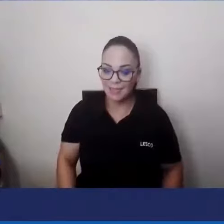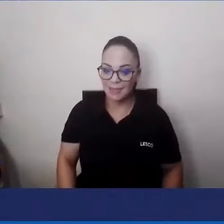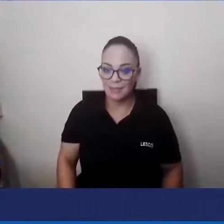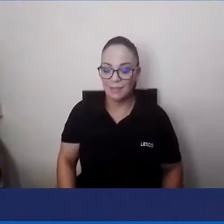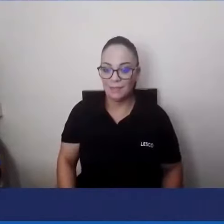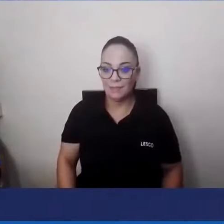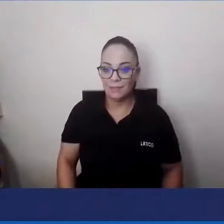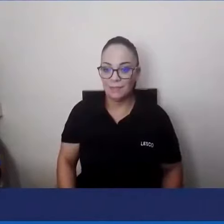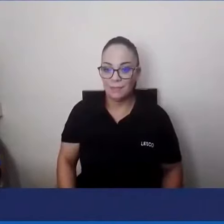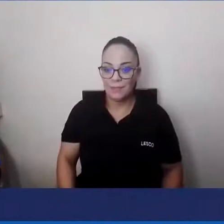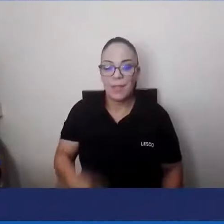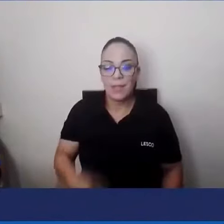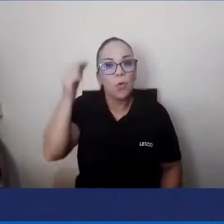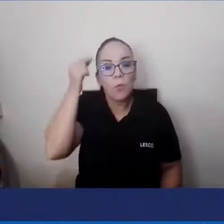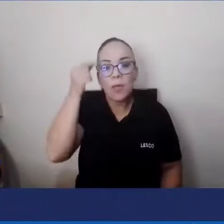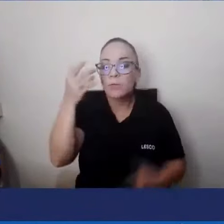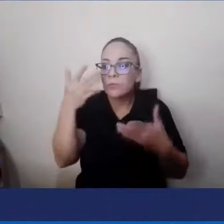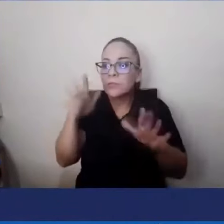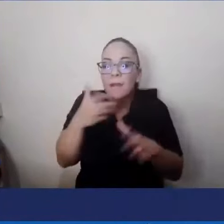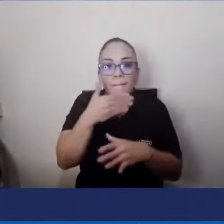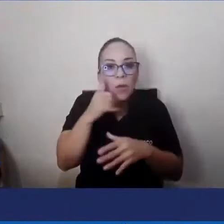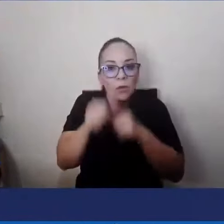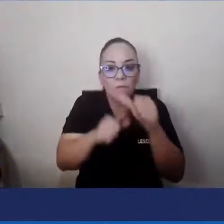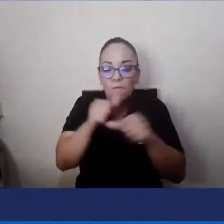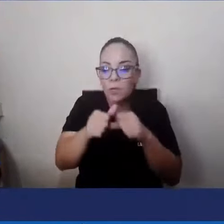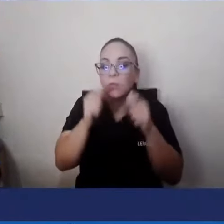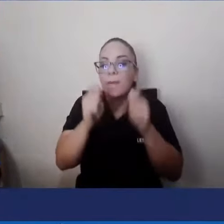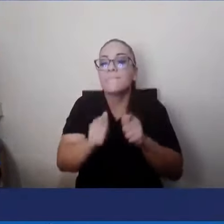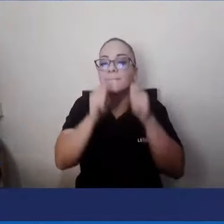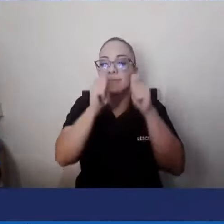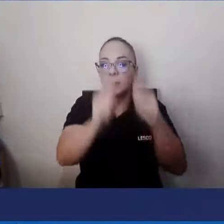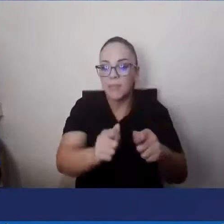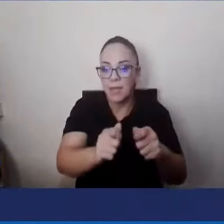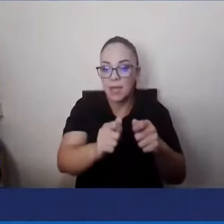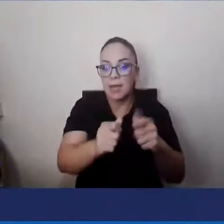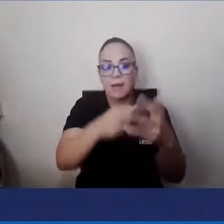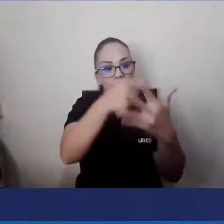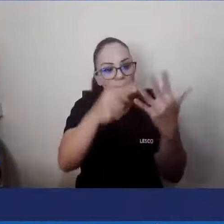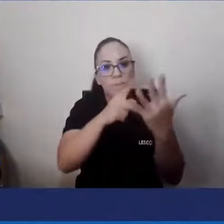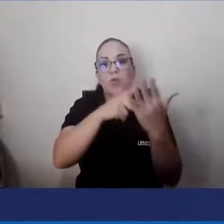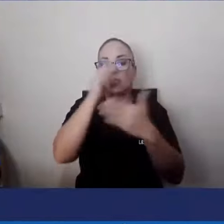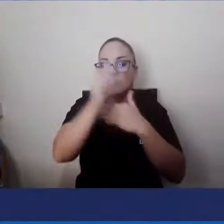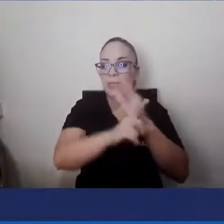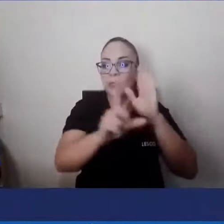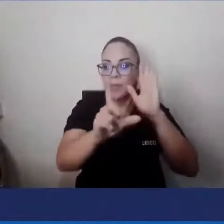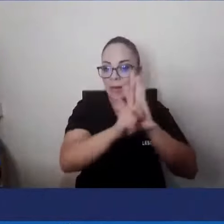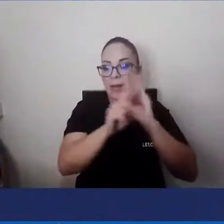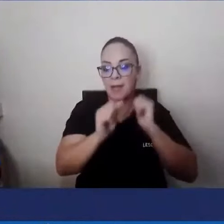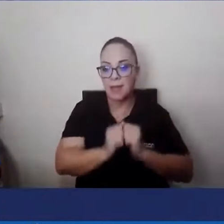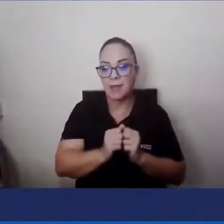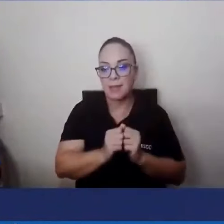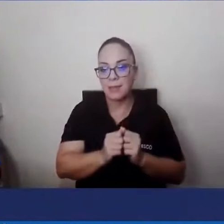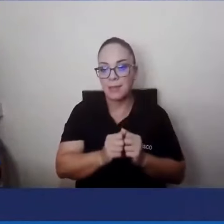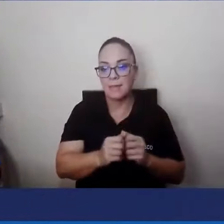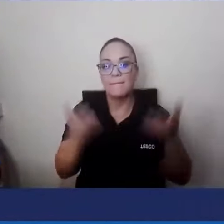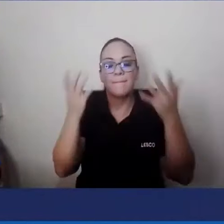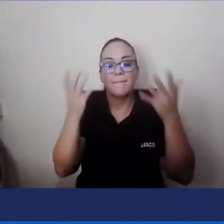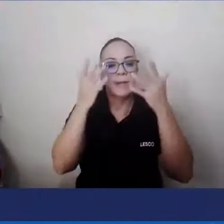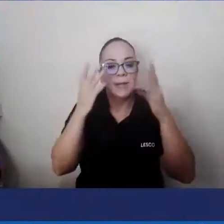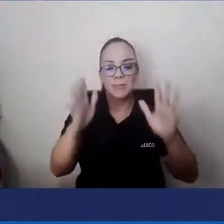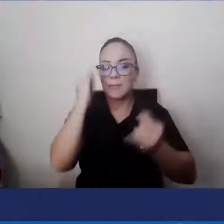esfuerzo al presentar proyectos de ley para atacar al